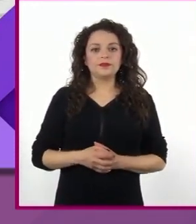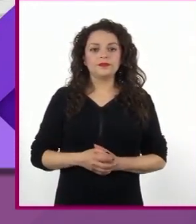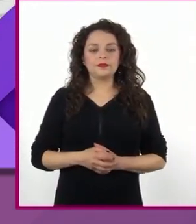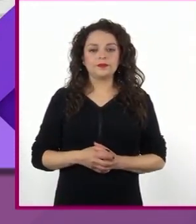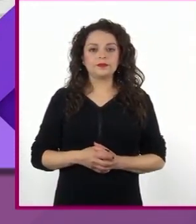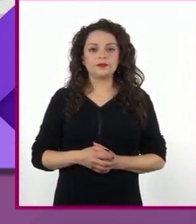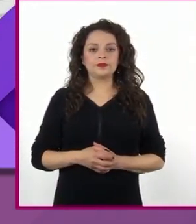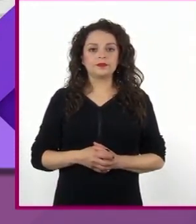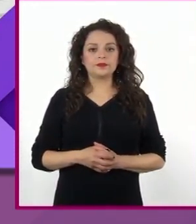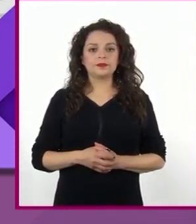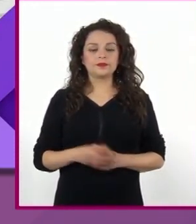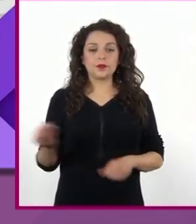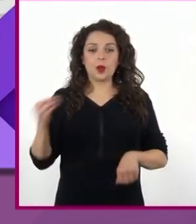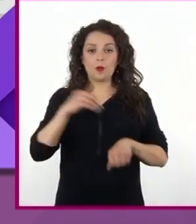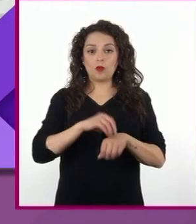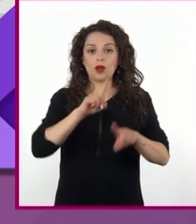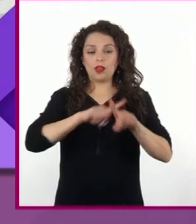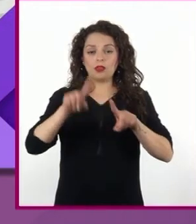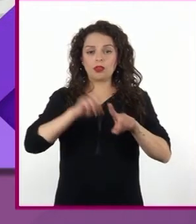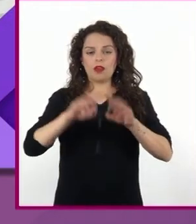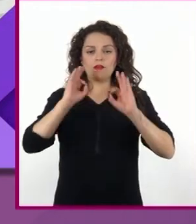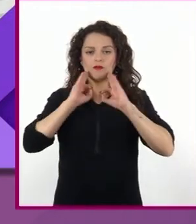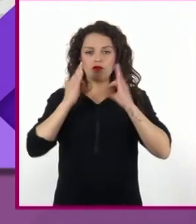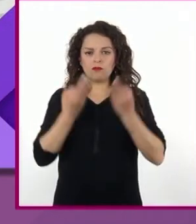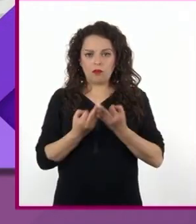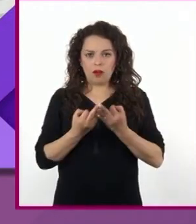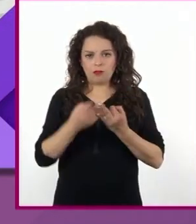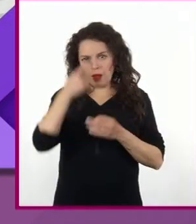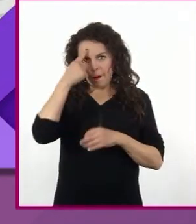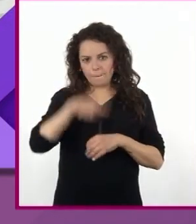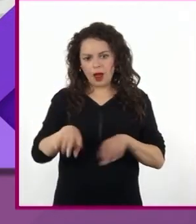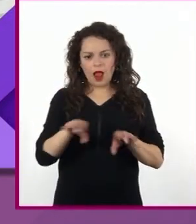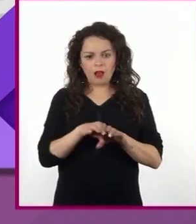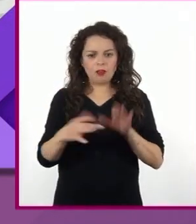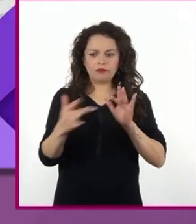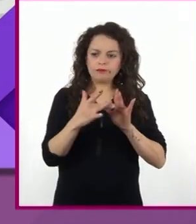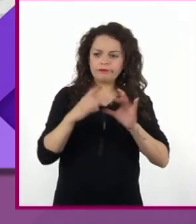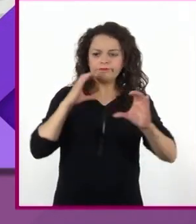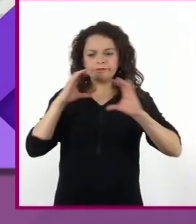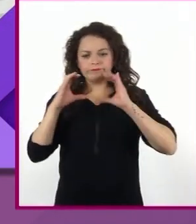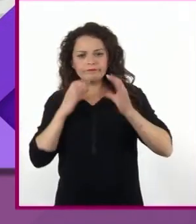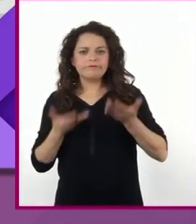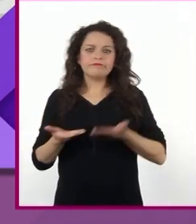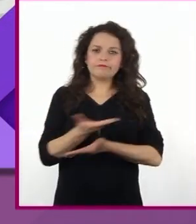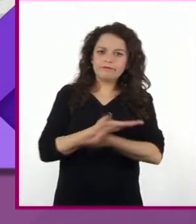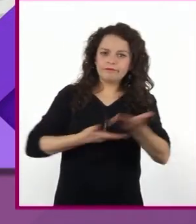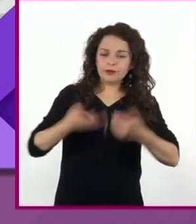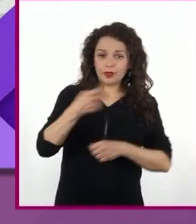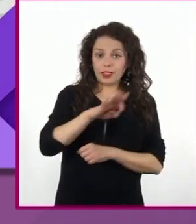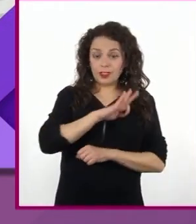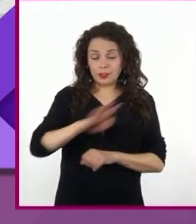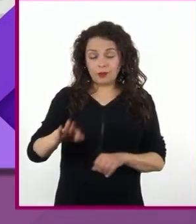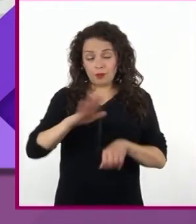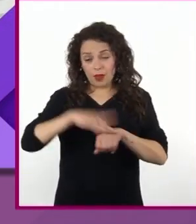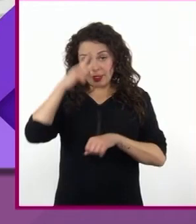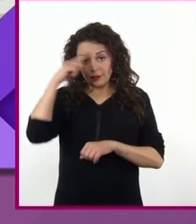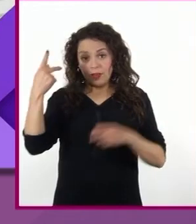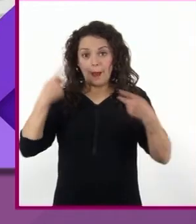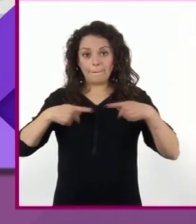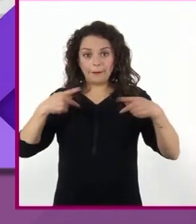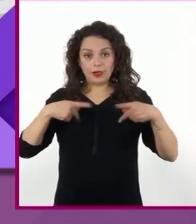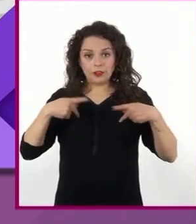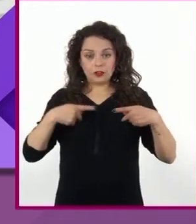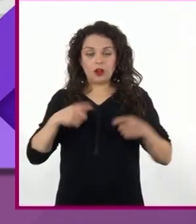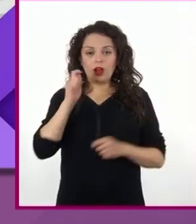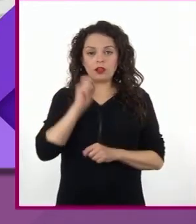Establecer formas o mecanismos de convivencia son acciones que facilitan que personas, por ejemplo, con distintas